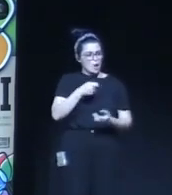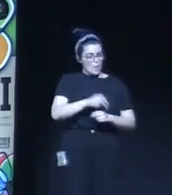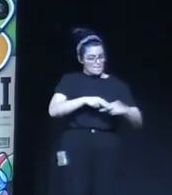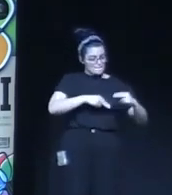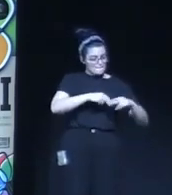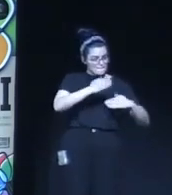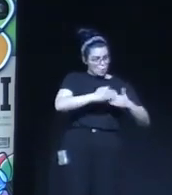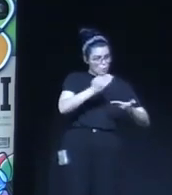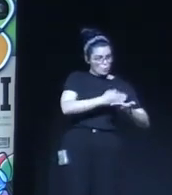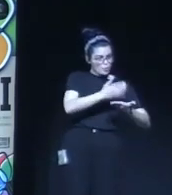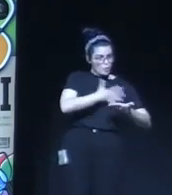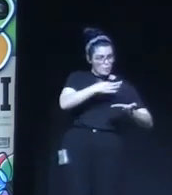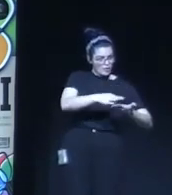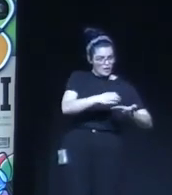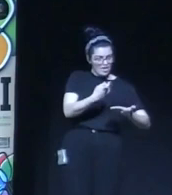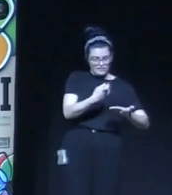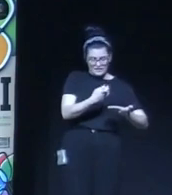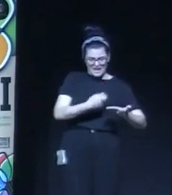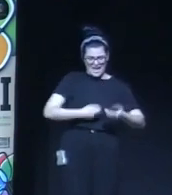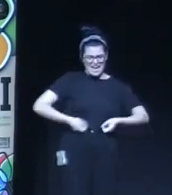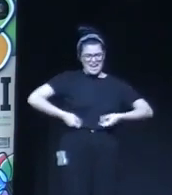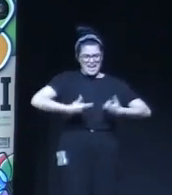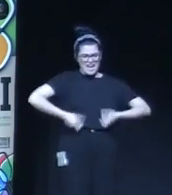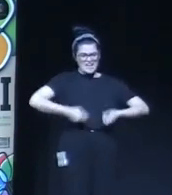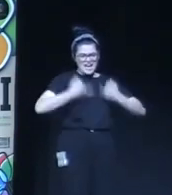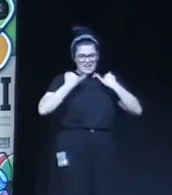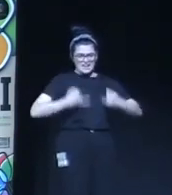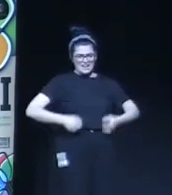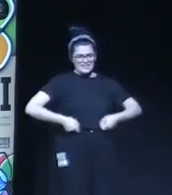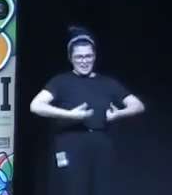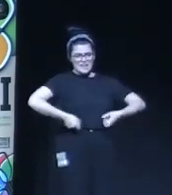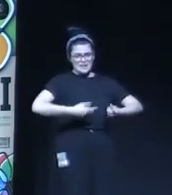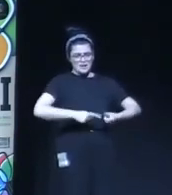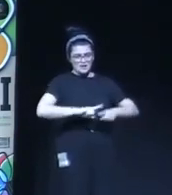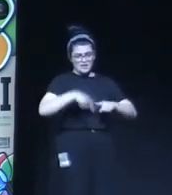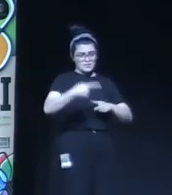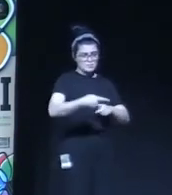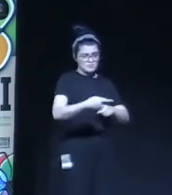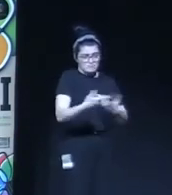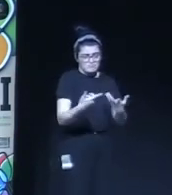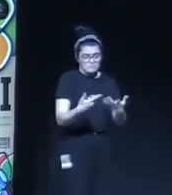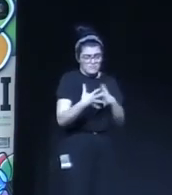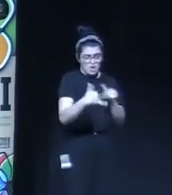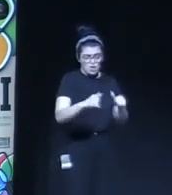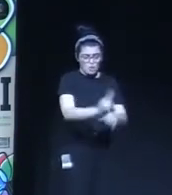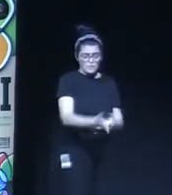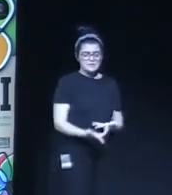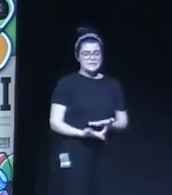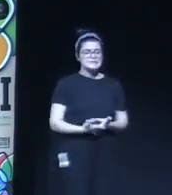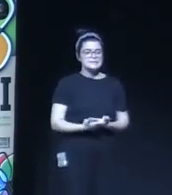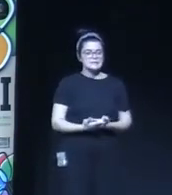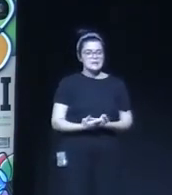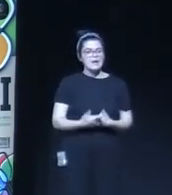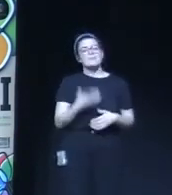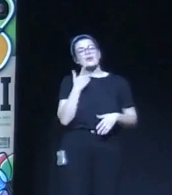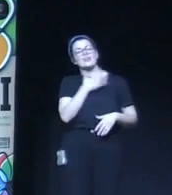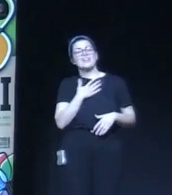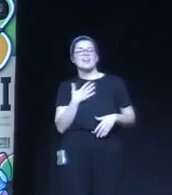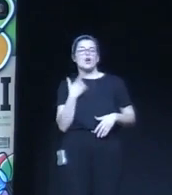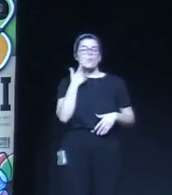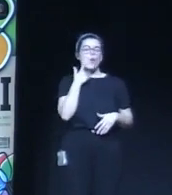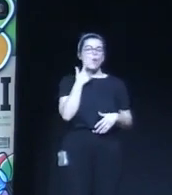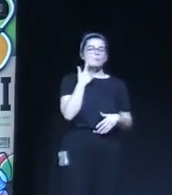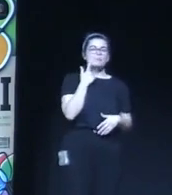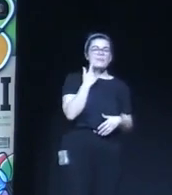la energía que vas a obtener. Y todo son imágenes a futuro porque ellos quieren de alguna manera decir que